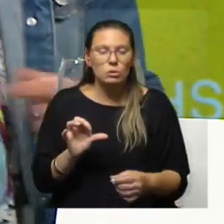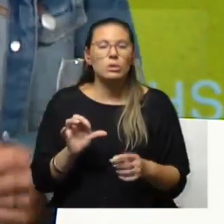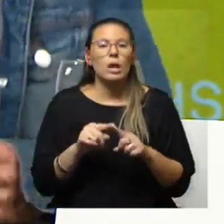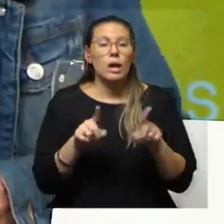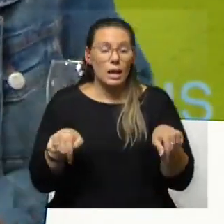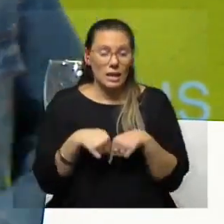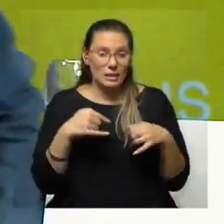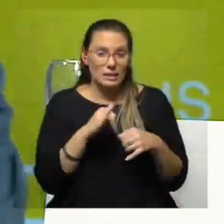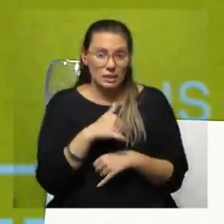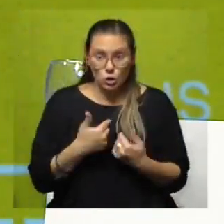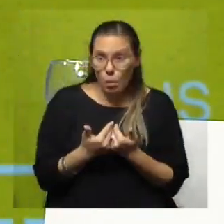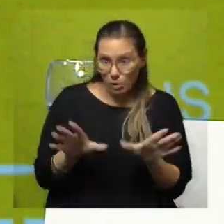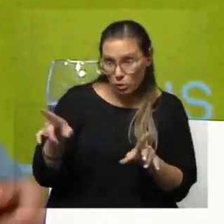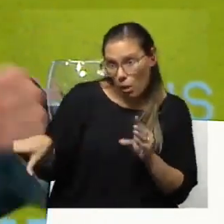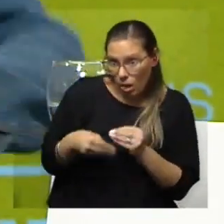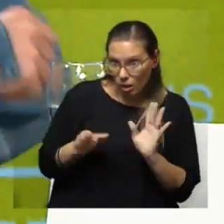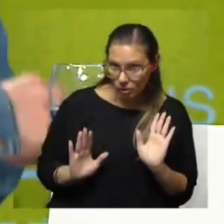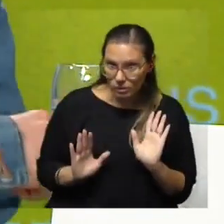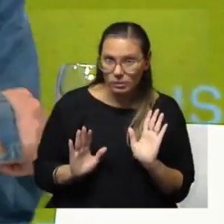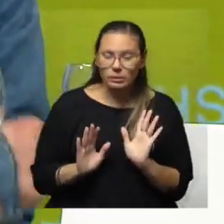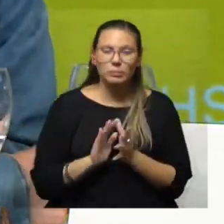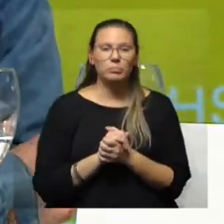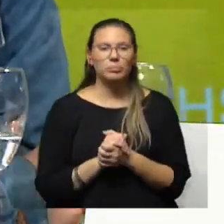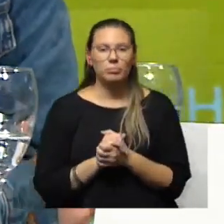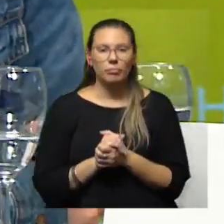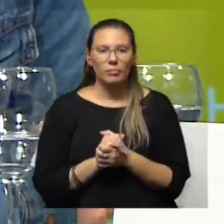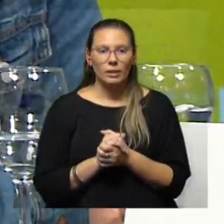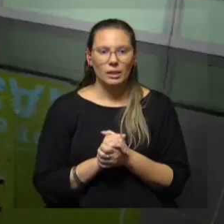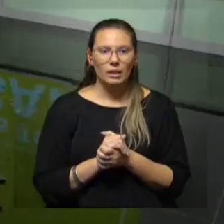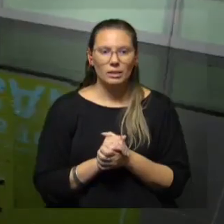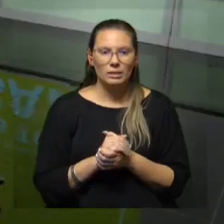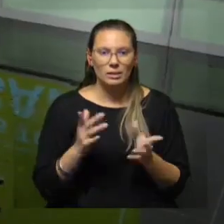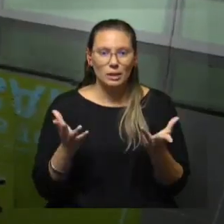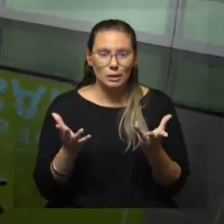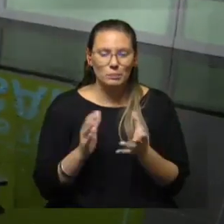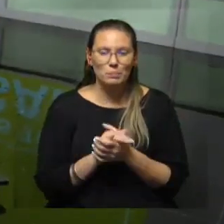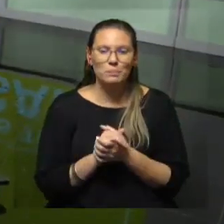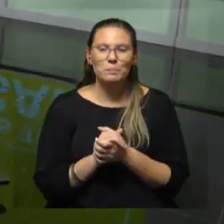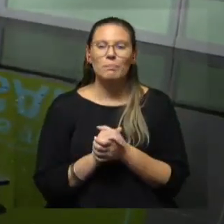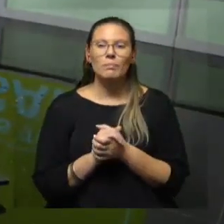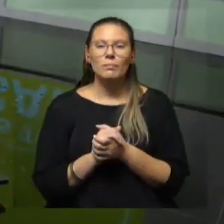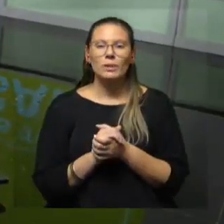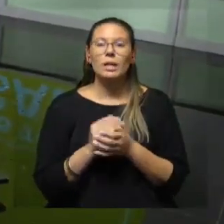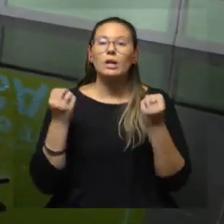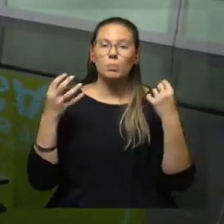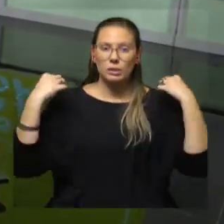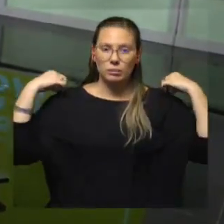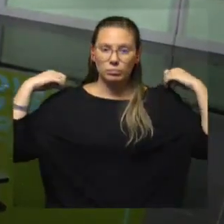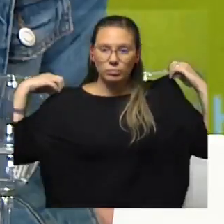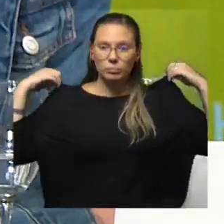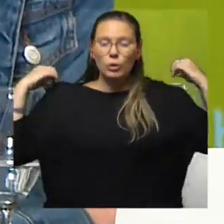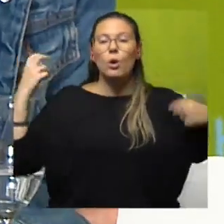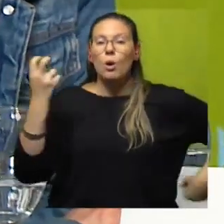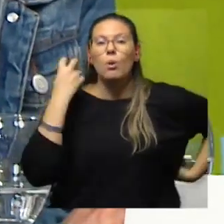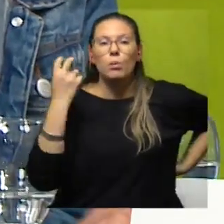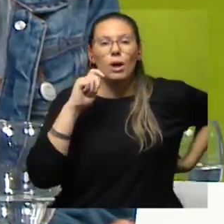Sí, está. ¿Cuál? ¿El derecho o el izquierdo? El derecho. ¿Dónde estaba, bro? ¿Qué pasa? Estábamos buscando hacer un